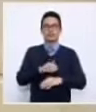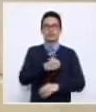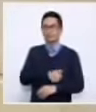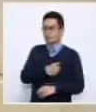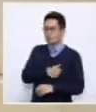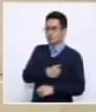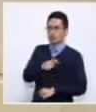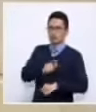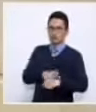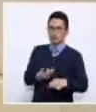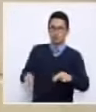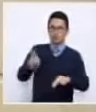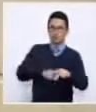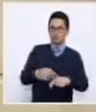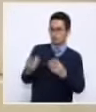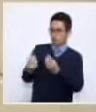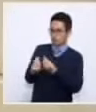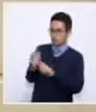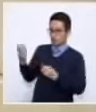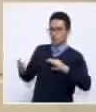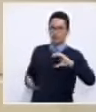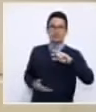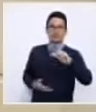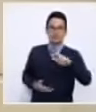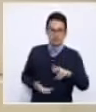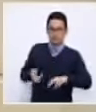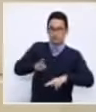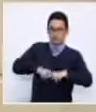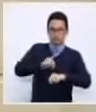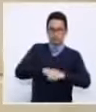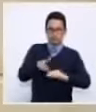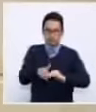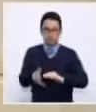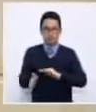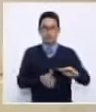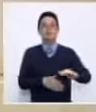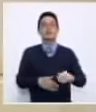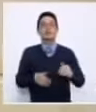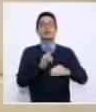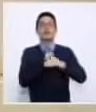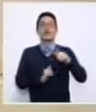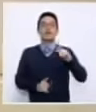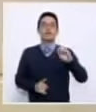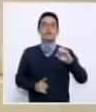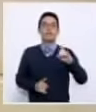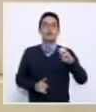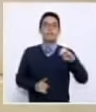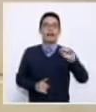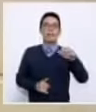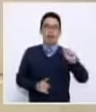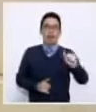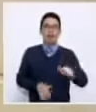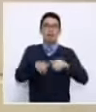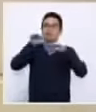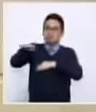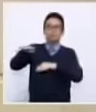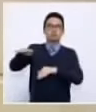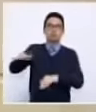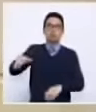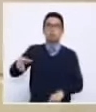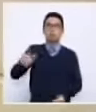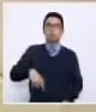más tiempo, por favor, al compañero César Pachón. Tenemos instituciones como FEDEPAPA que no nos representa, perdió su misión y